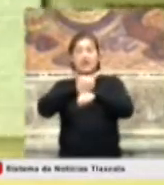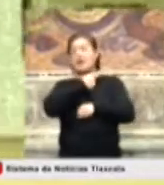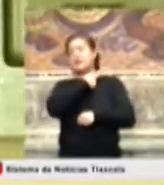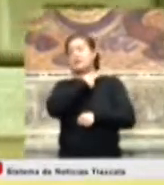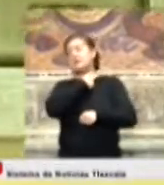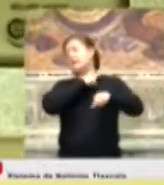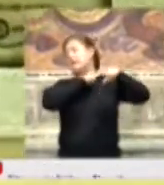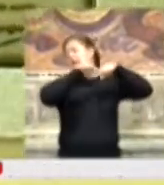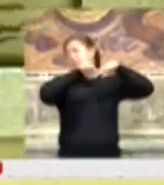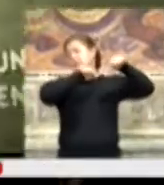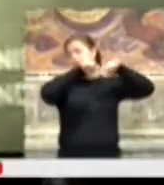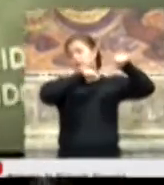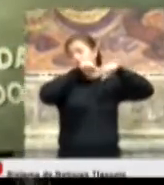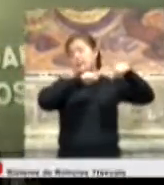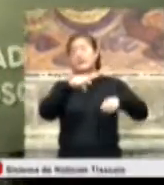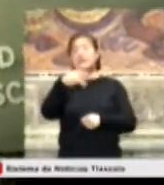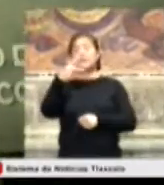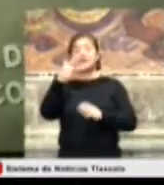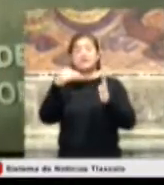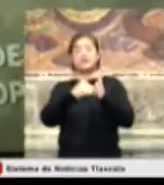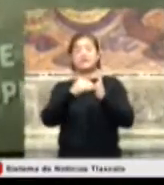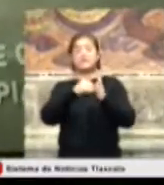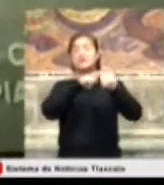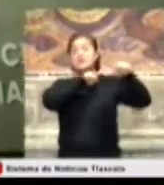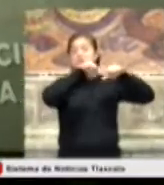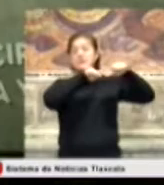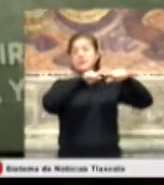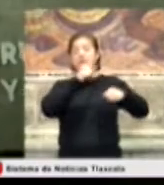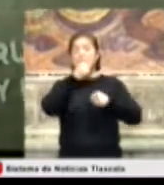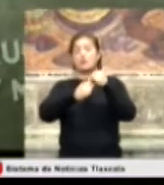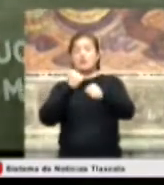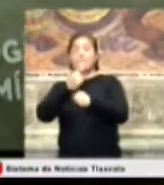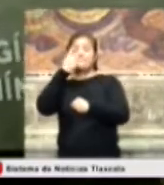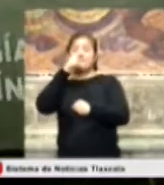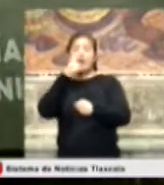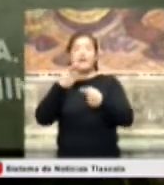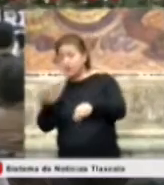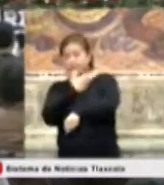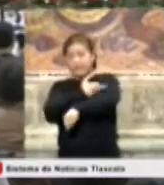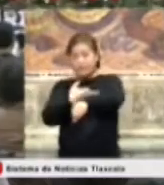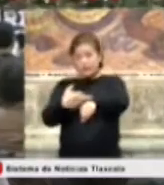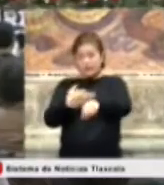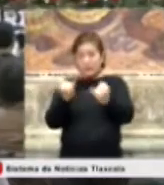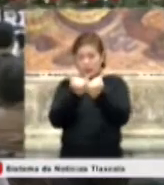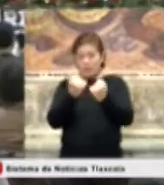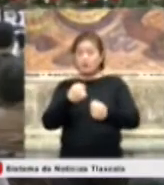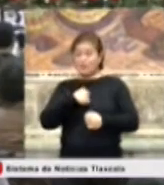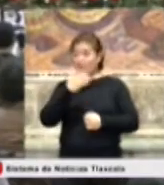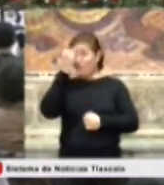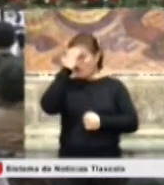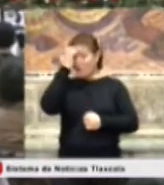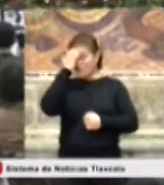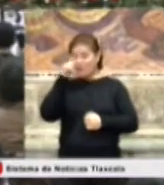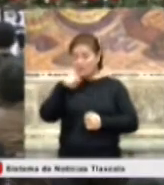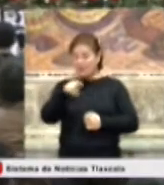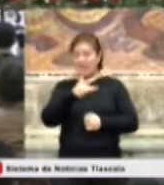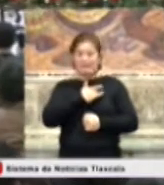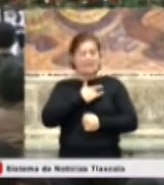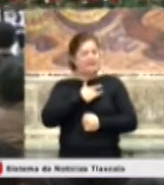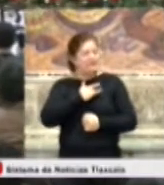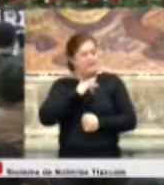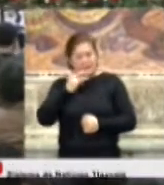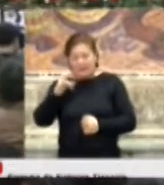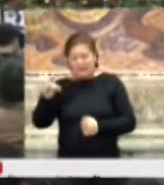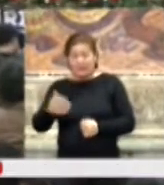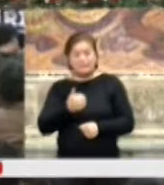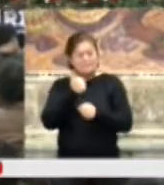espacios hospitalarios y se gestionarán ante la federación 102 millones de pesos para la compra de medicamentos que serán